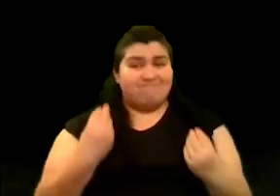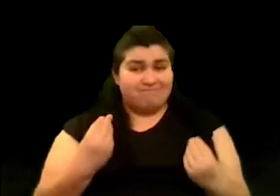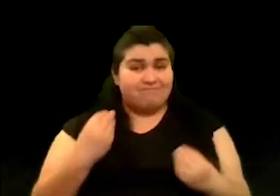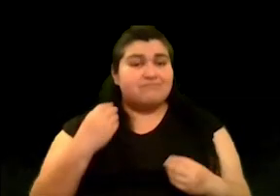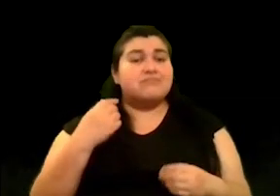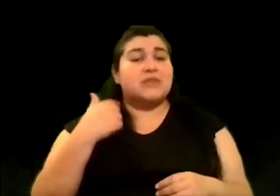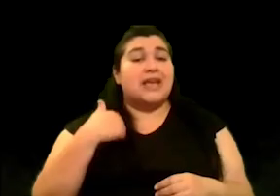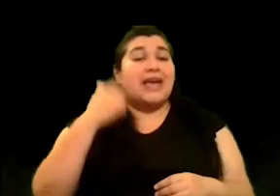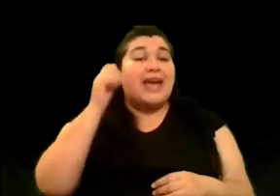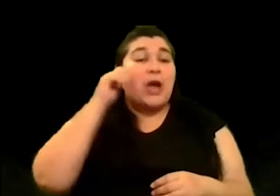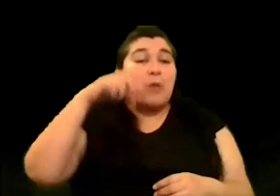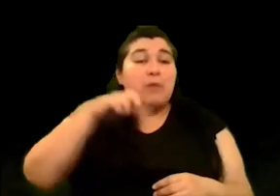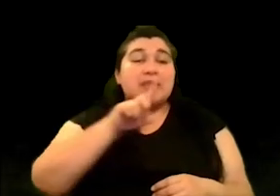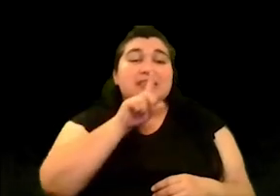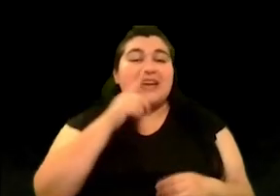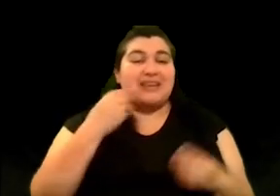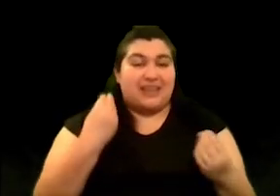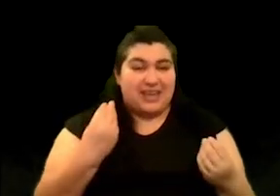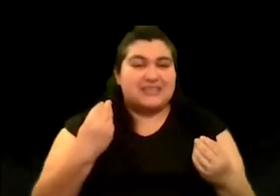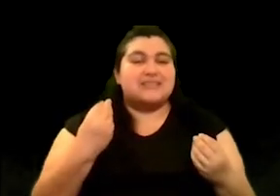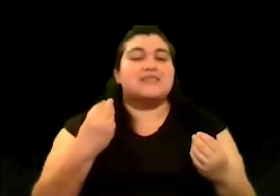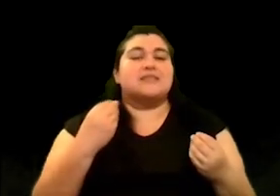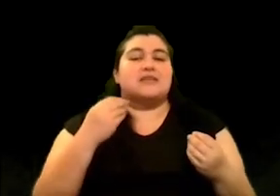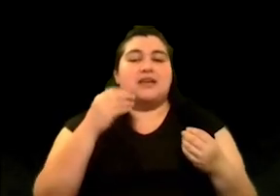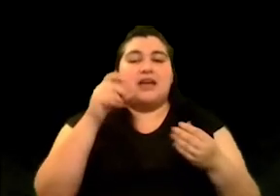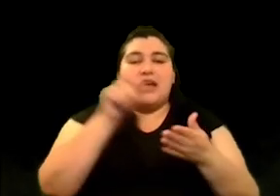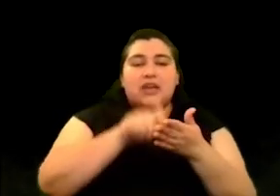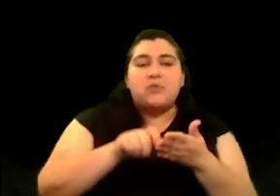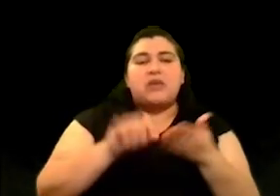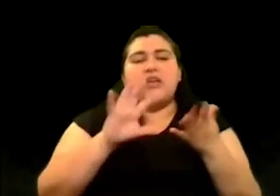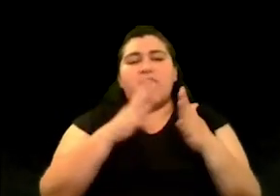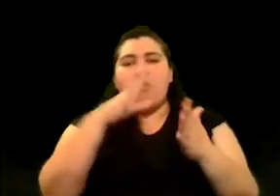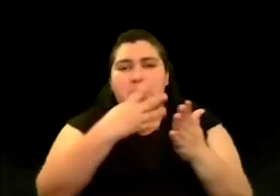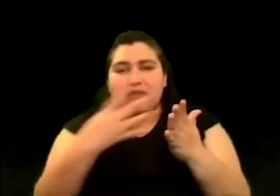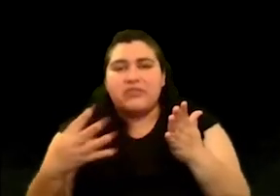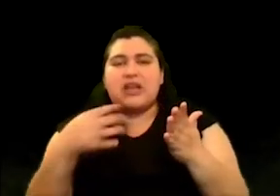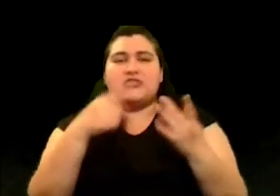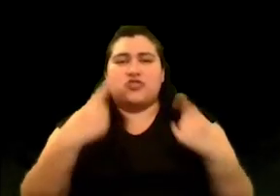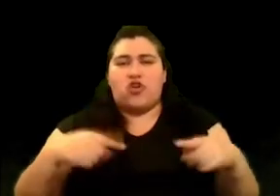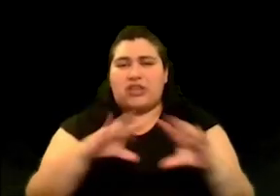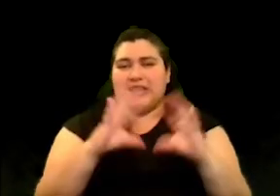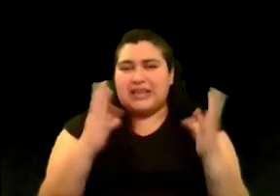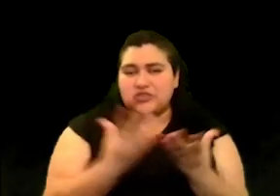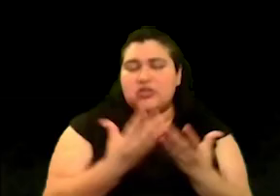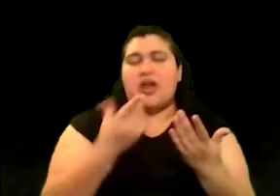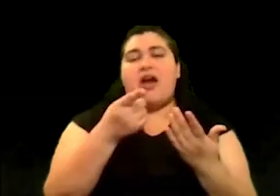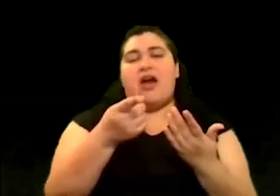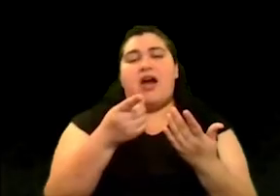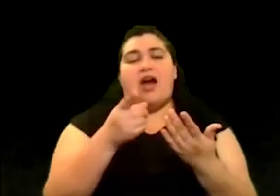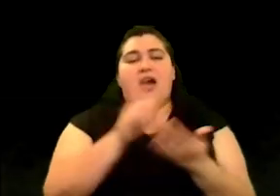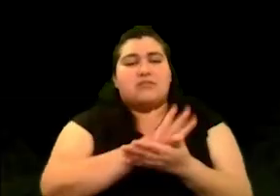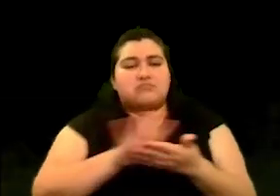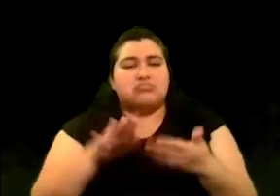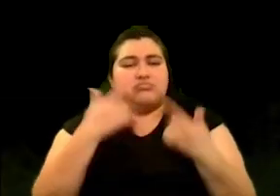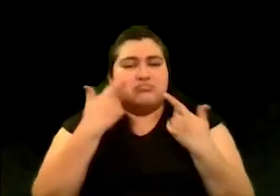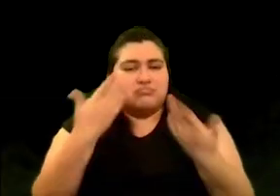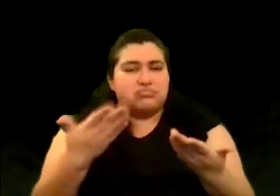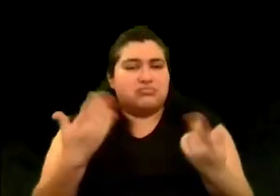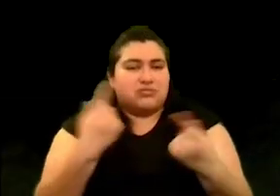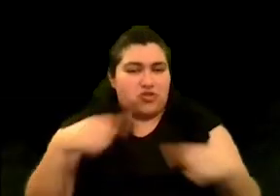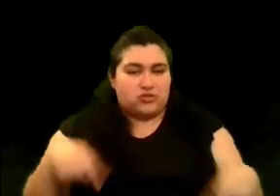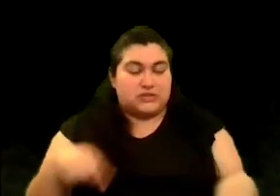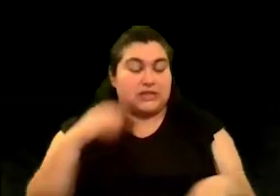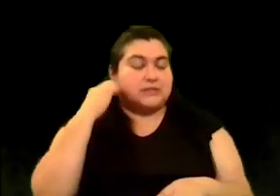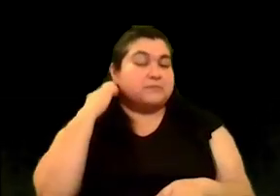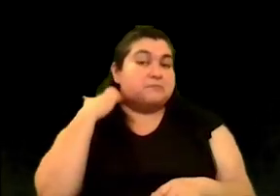de planificación fiscal internacional, escribí libros que son gratis de planificación fiscal internacional, de transparencia fiscal internacional. Yo estoy